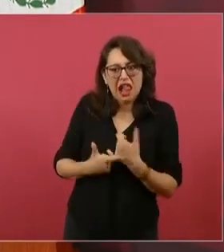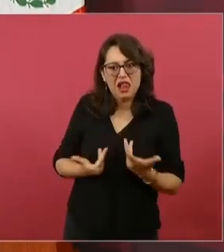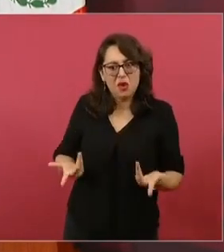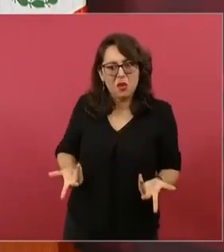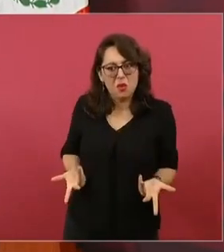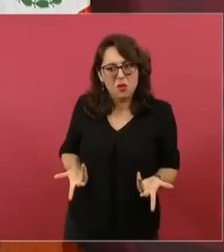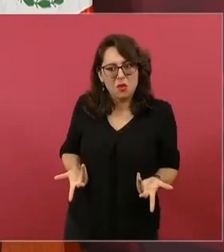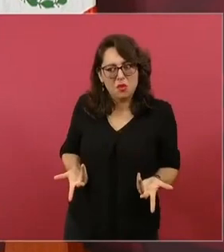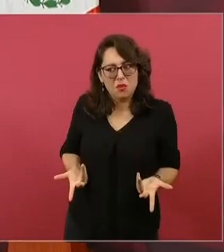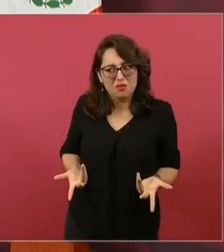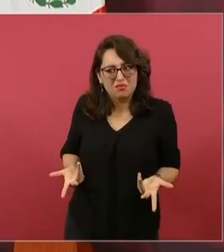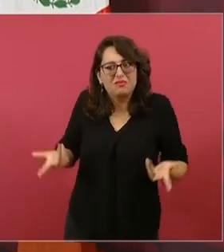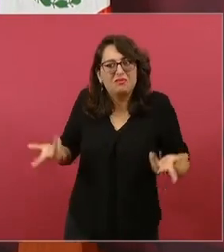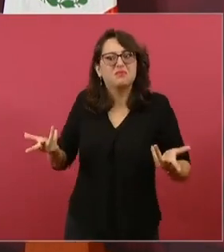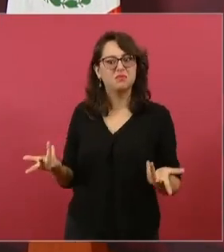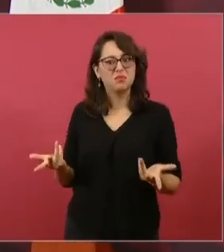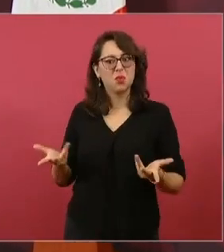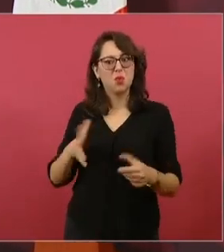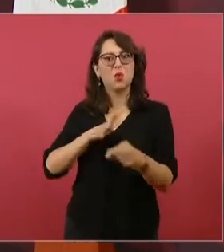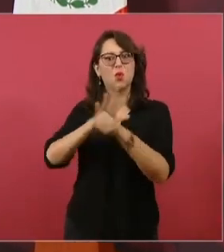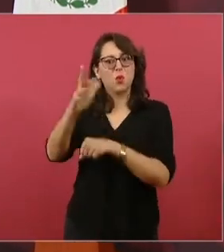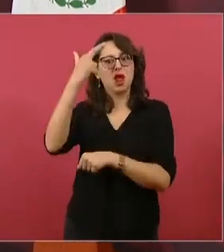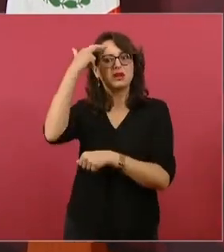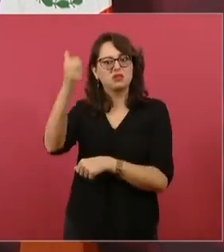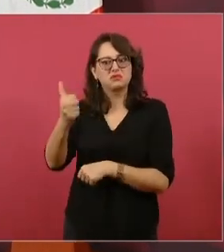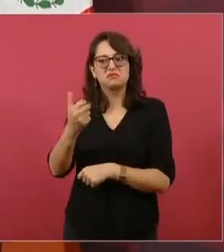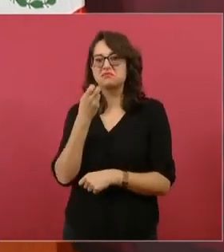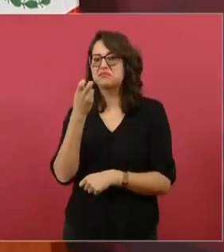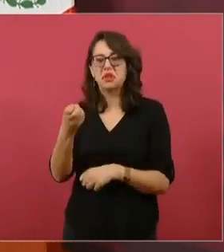O sea, ¿por qué no se atiende